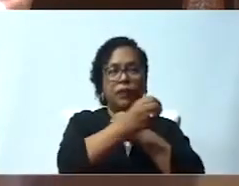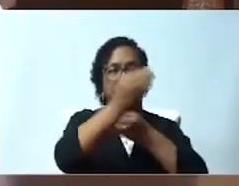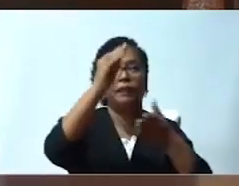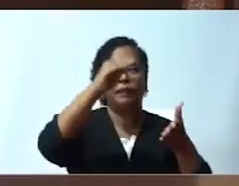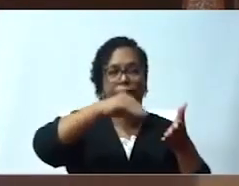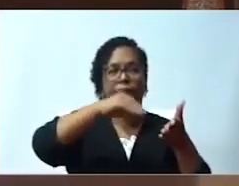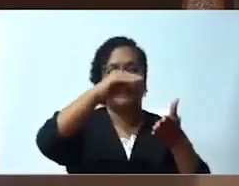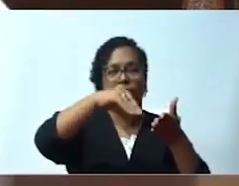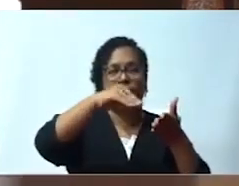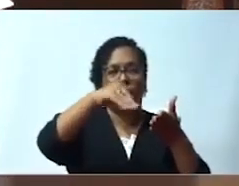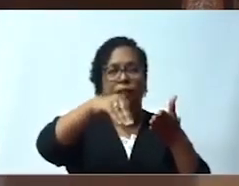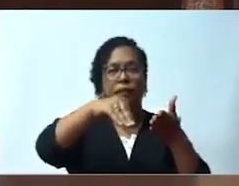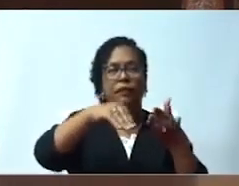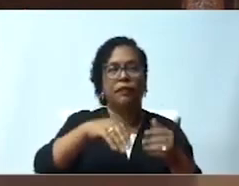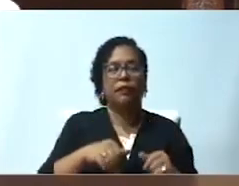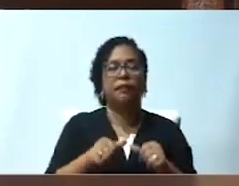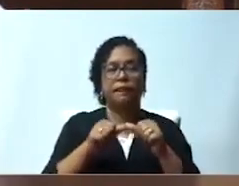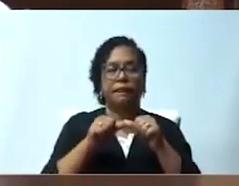Continuamos